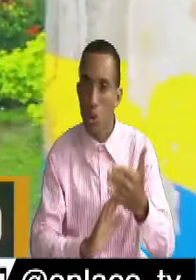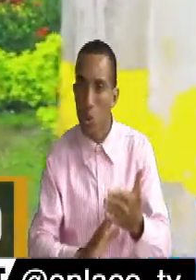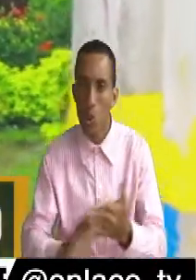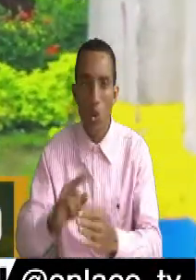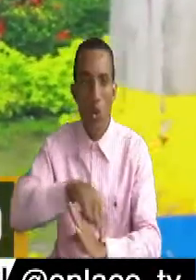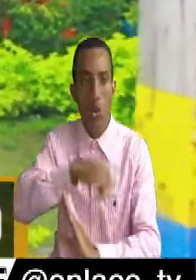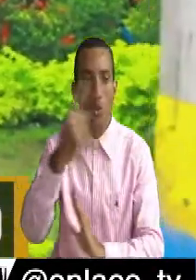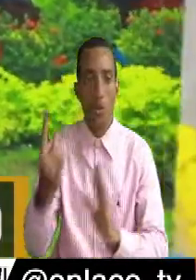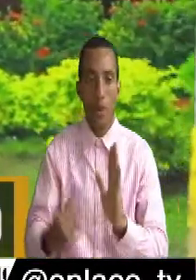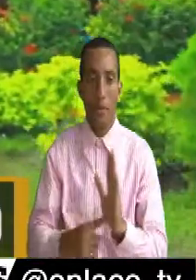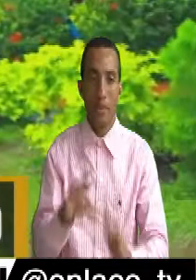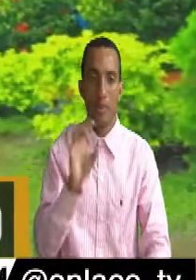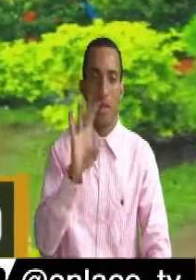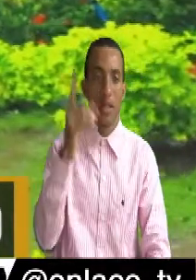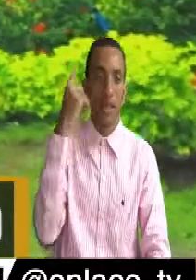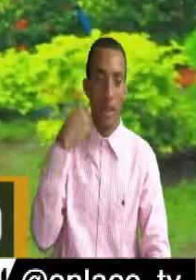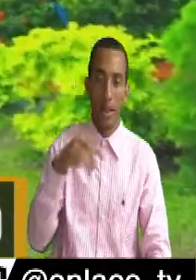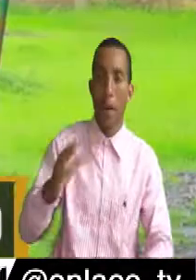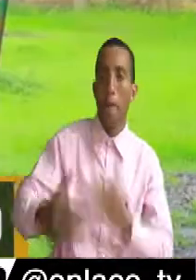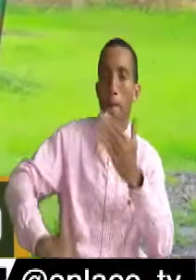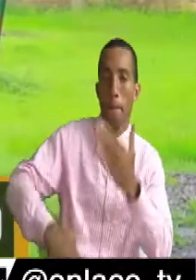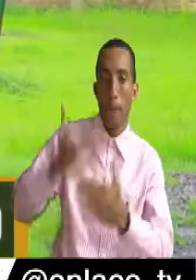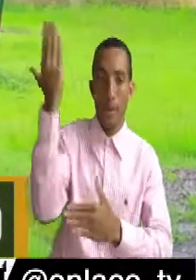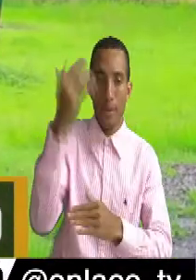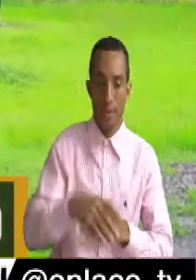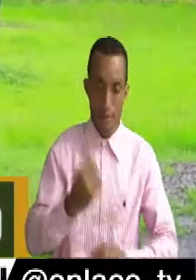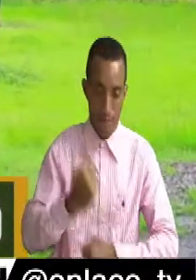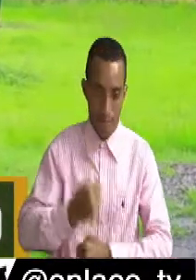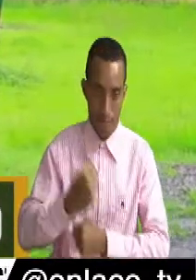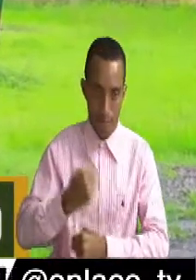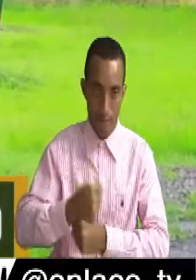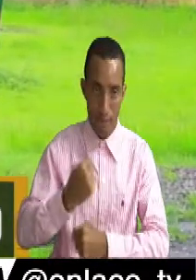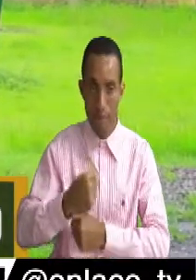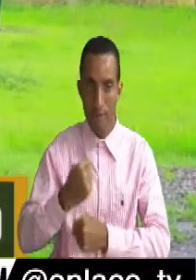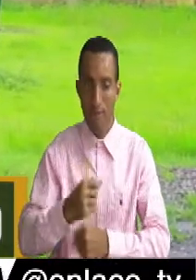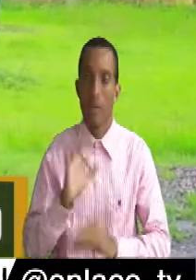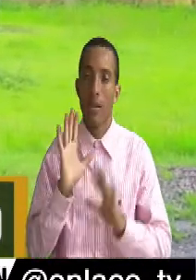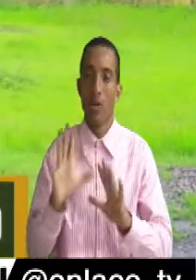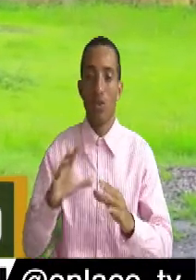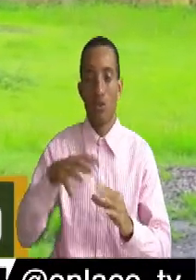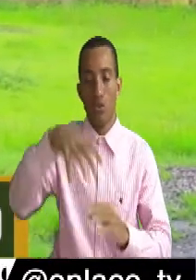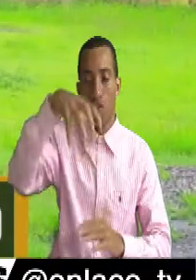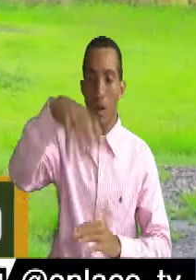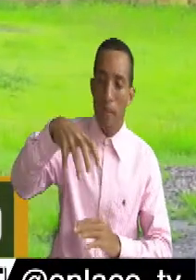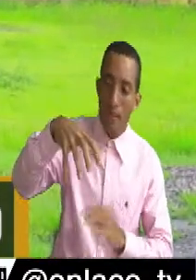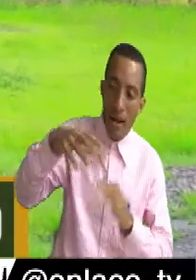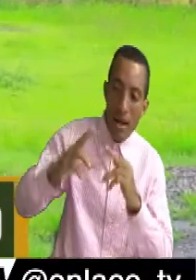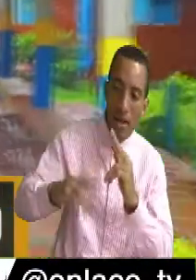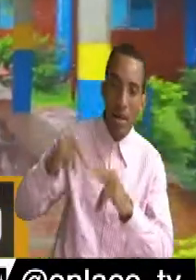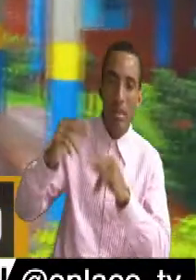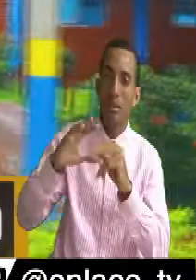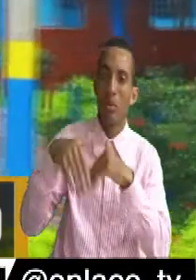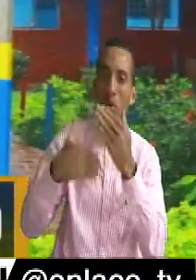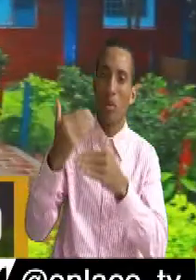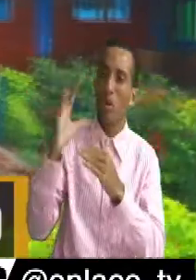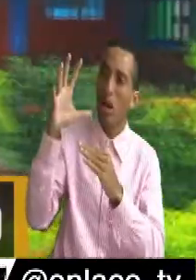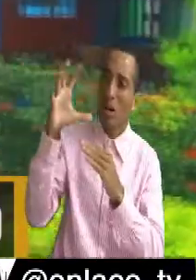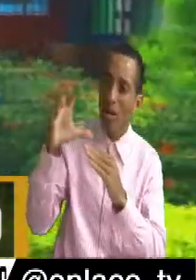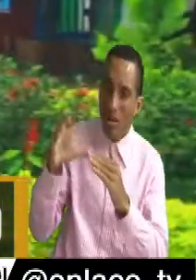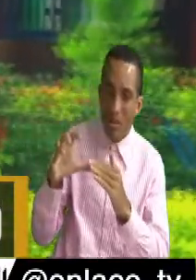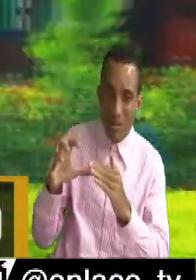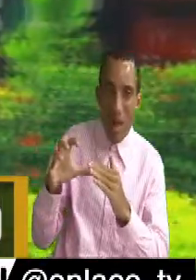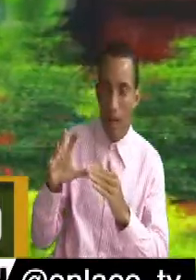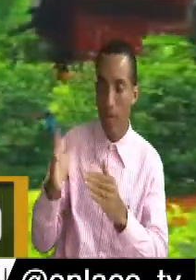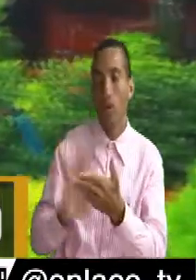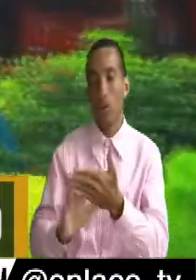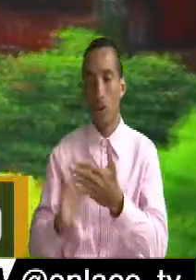15 días aproximadamente iniciarán en firme los trabajos en la infraestructura que se encuentra en estado de deterioro, poniendo en riesgo la